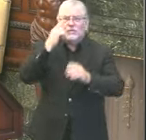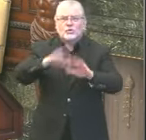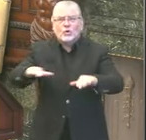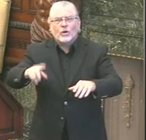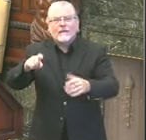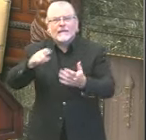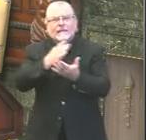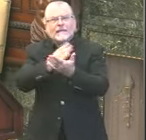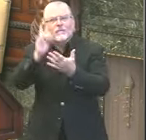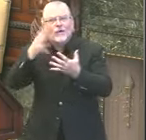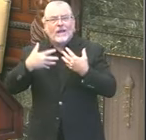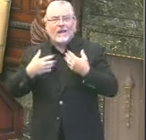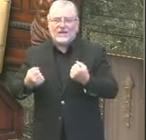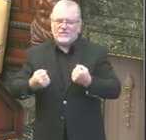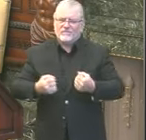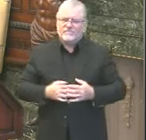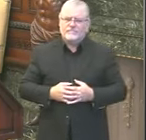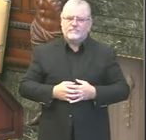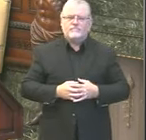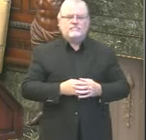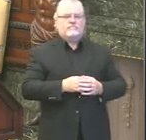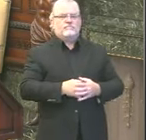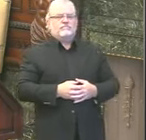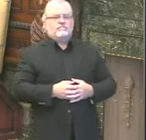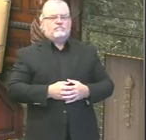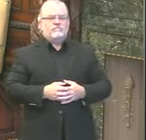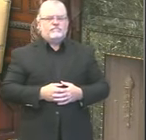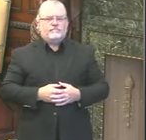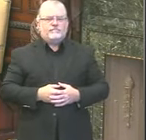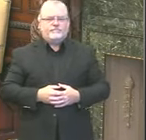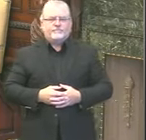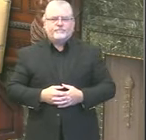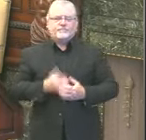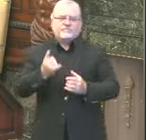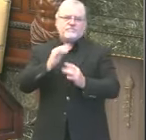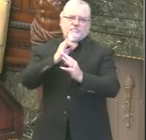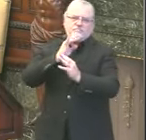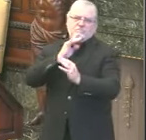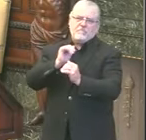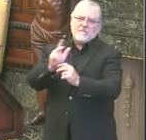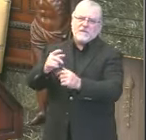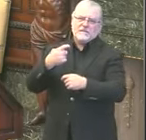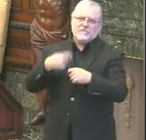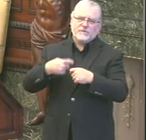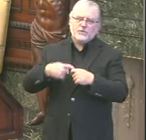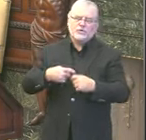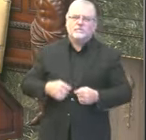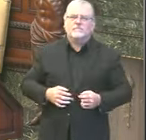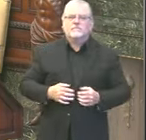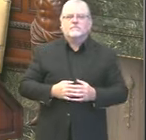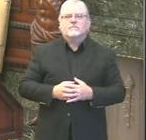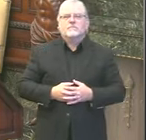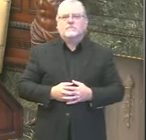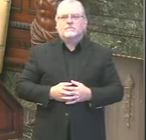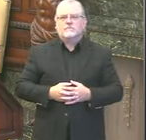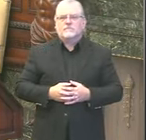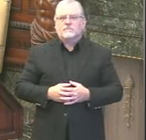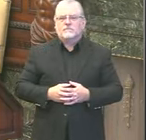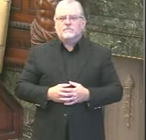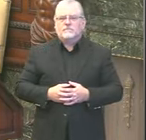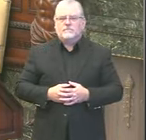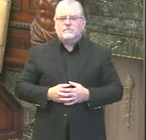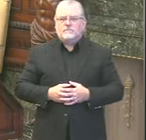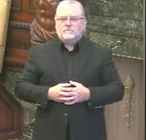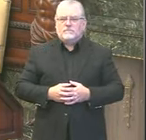niños cuyos índices de vacunación ha caído, especialmente aquellos que tienen entre 12 a 18 meses de edad y que están en